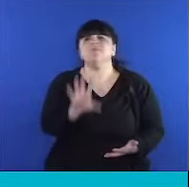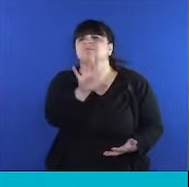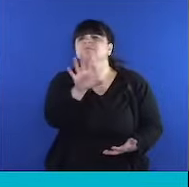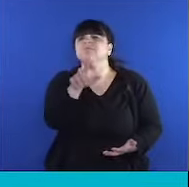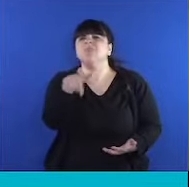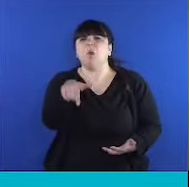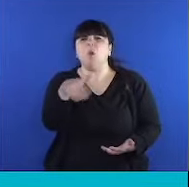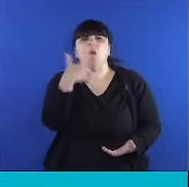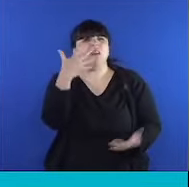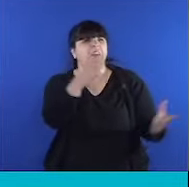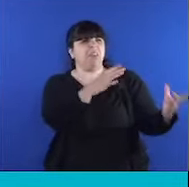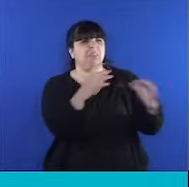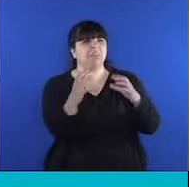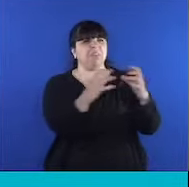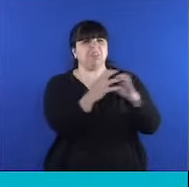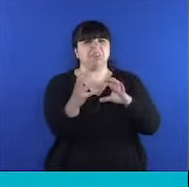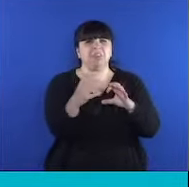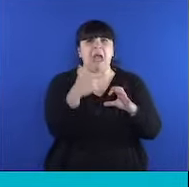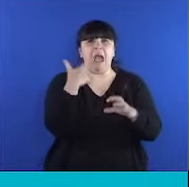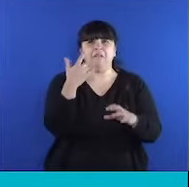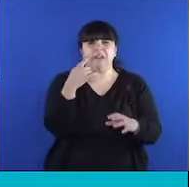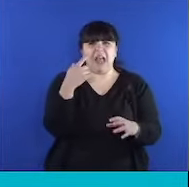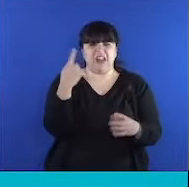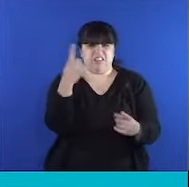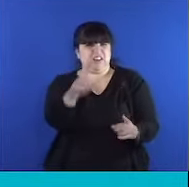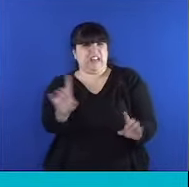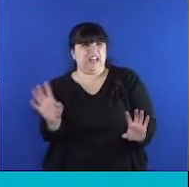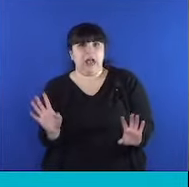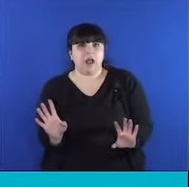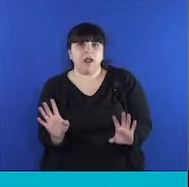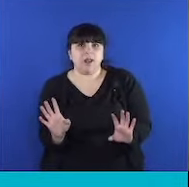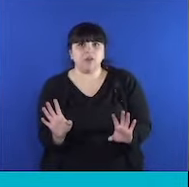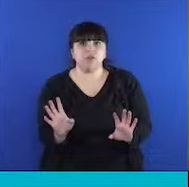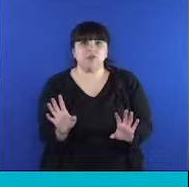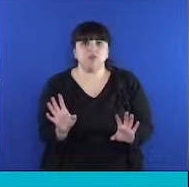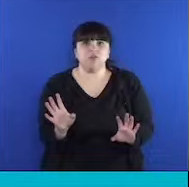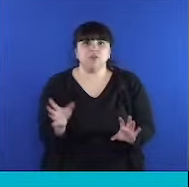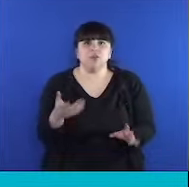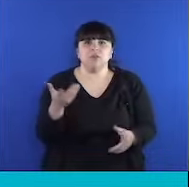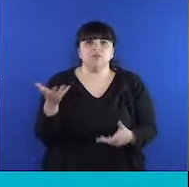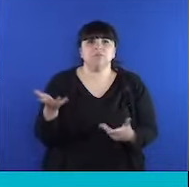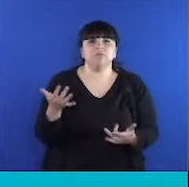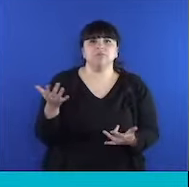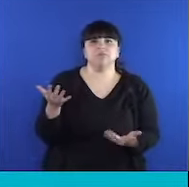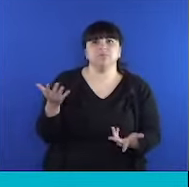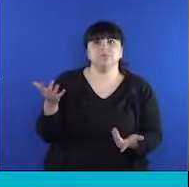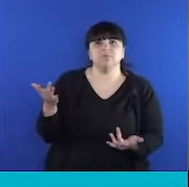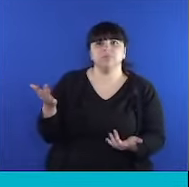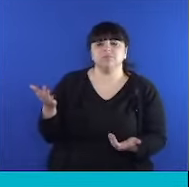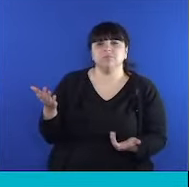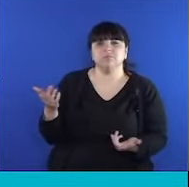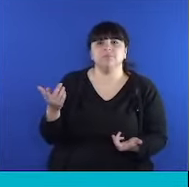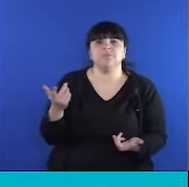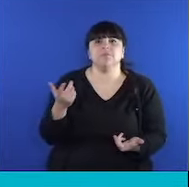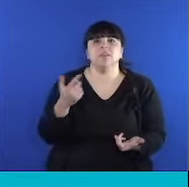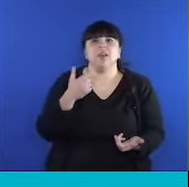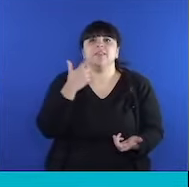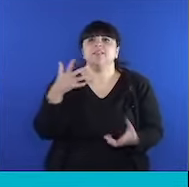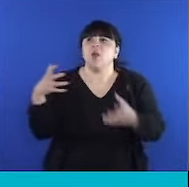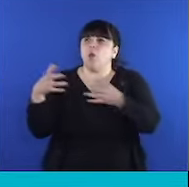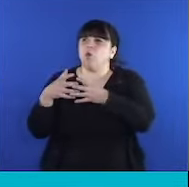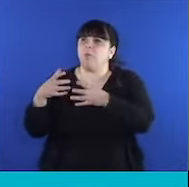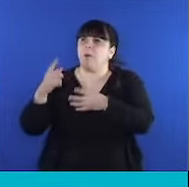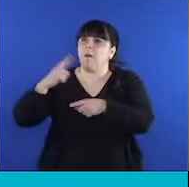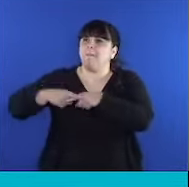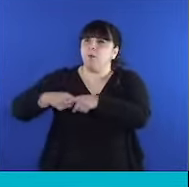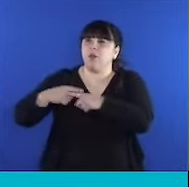Escuchamos hoy debates un poco extraños. Escuchamos un oficialismo provincial